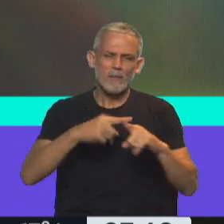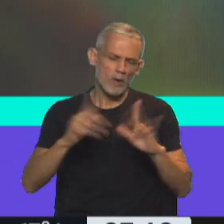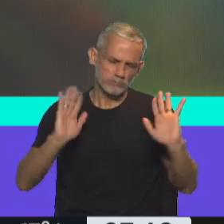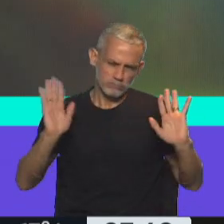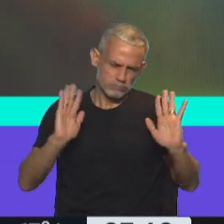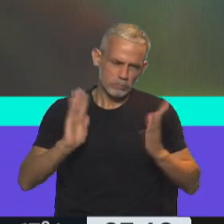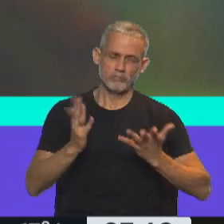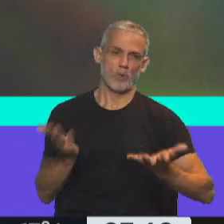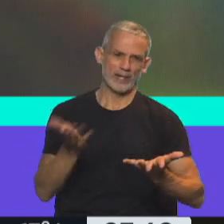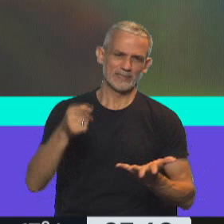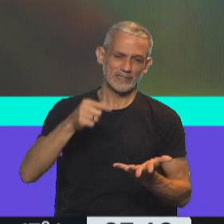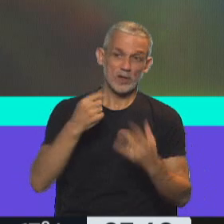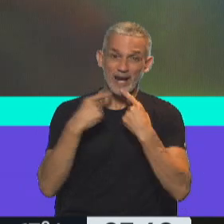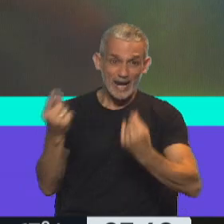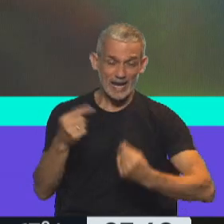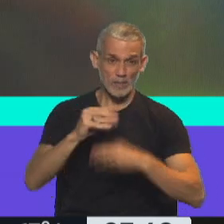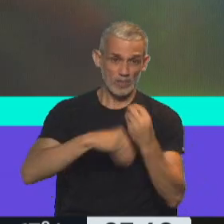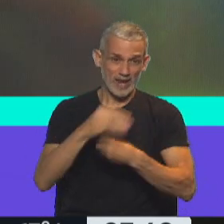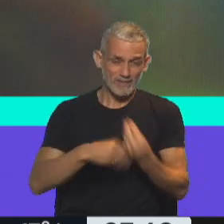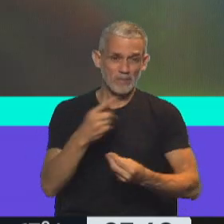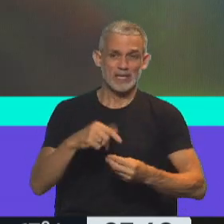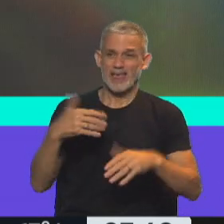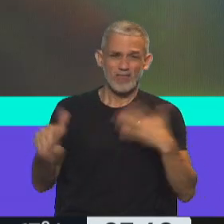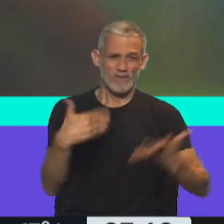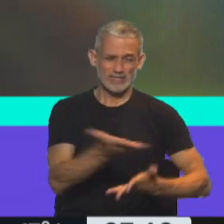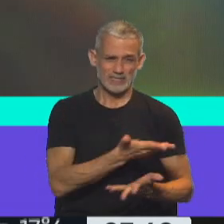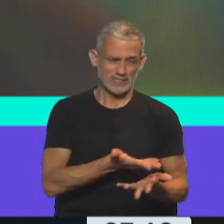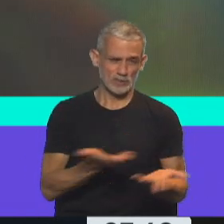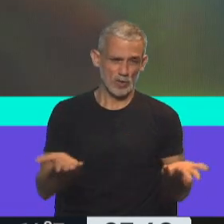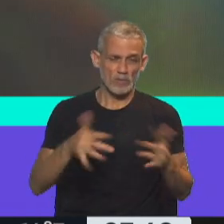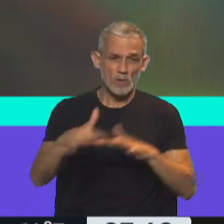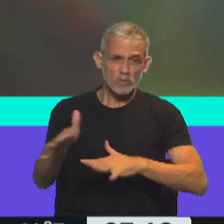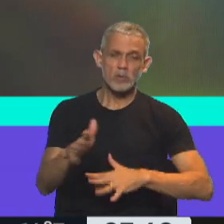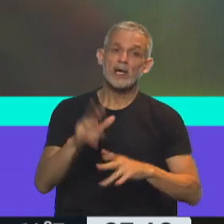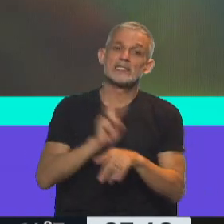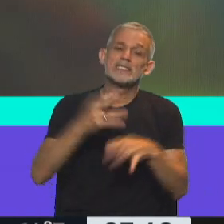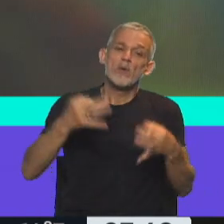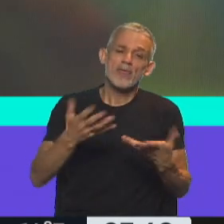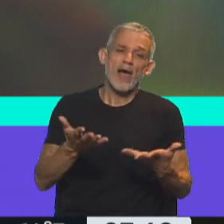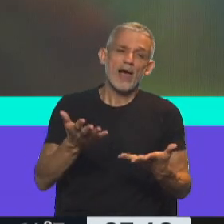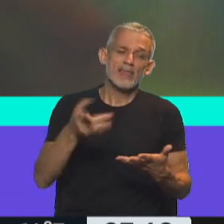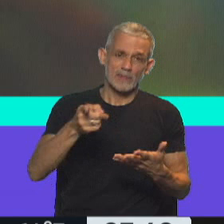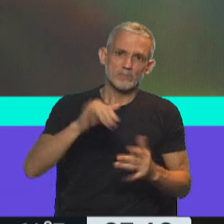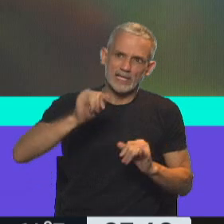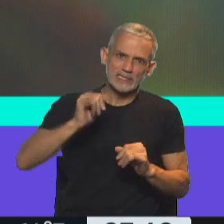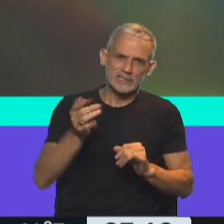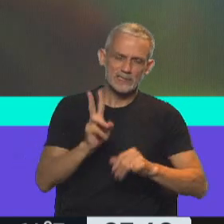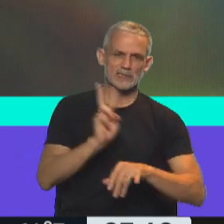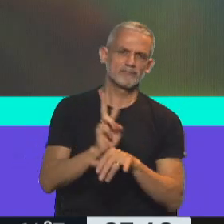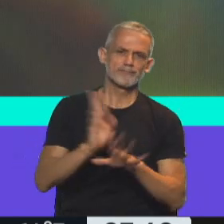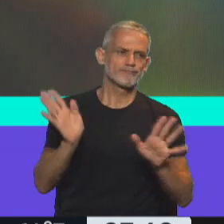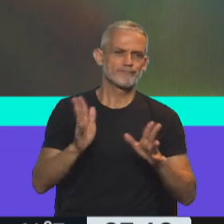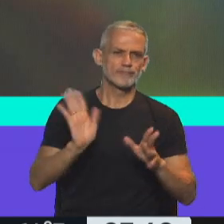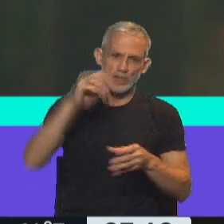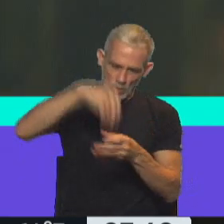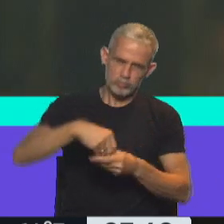implica justamente el reclamo de la familia y de los vecinos, pero la seguridad y la inseguridad sí se metió de lleno en esta